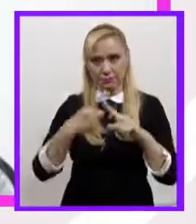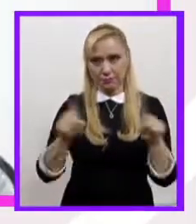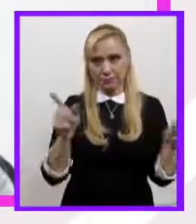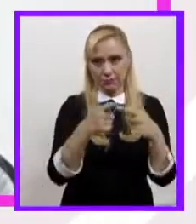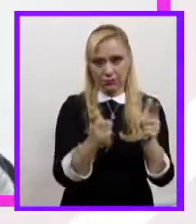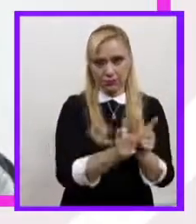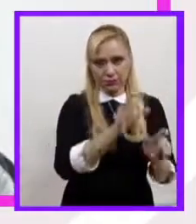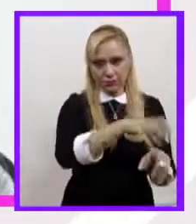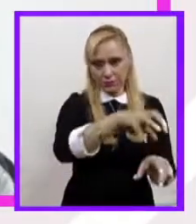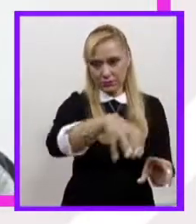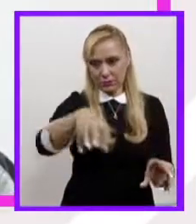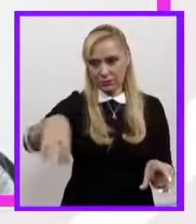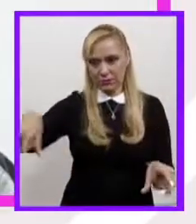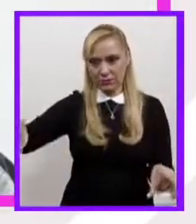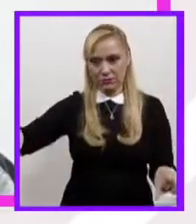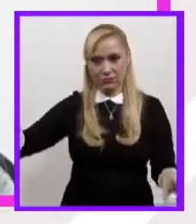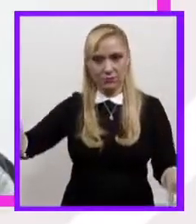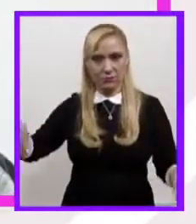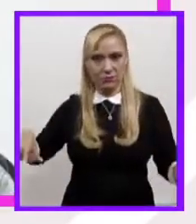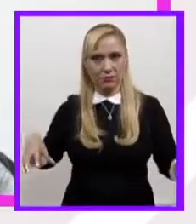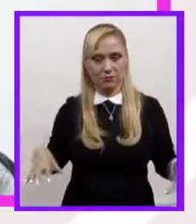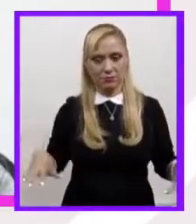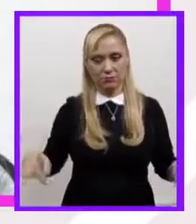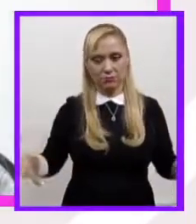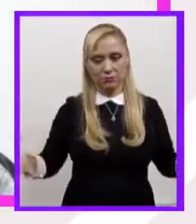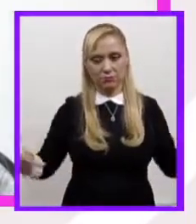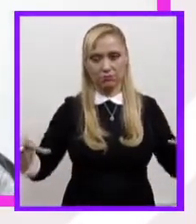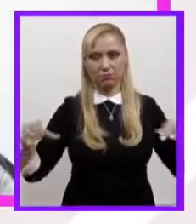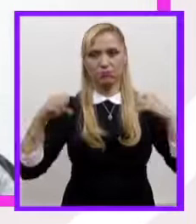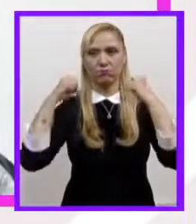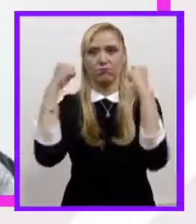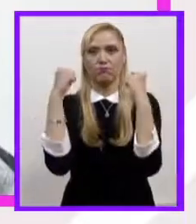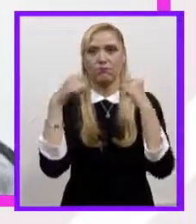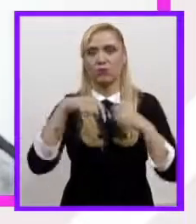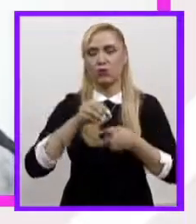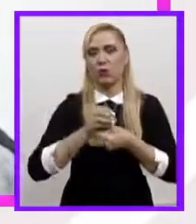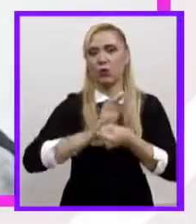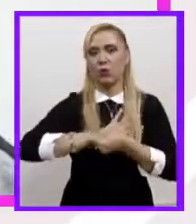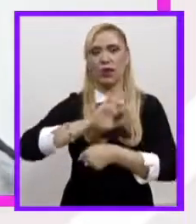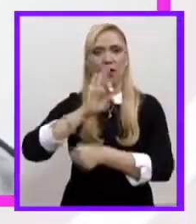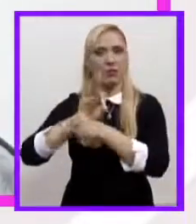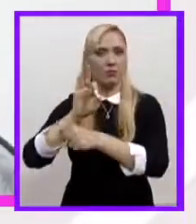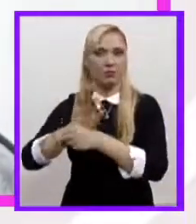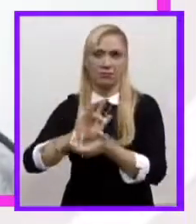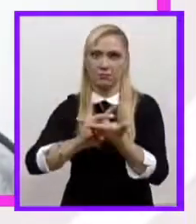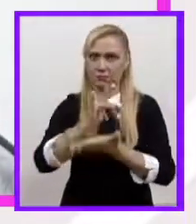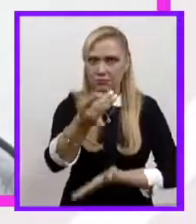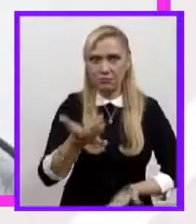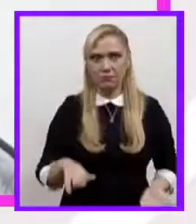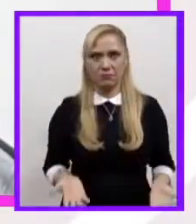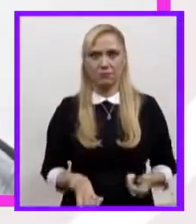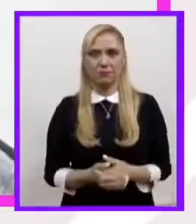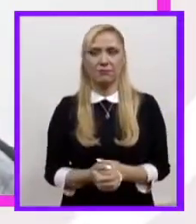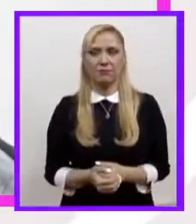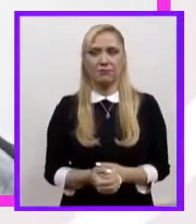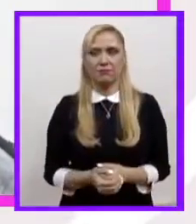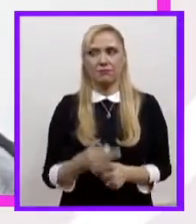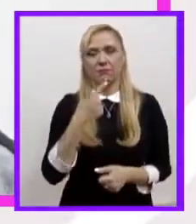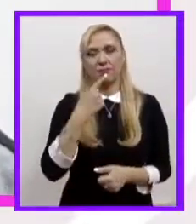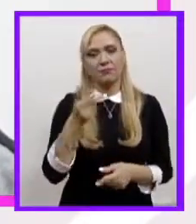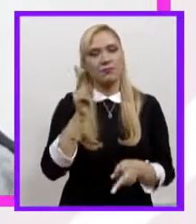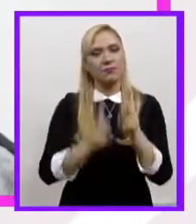interseccional que tanto ha logrado consolidar COPRED y que debemos de seguir señalando. Y fíjate, platicábamos